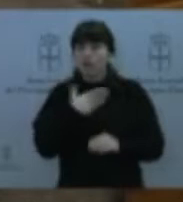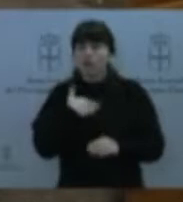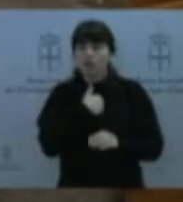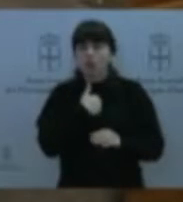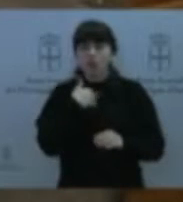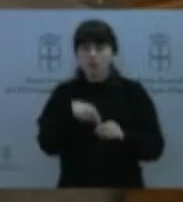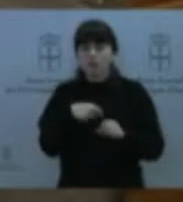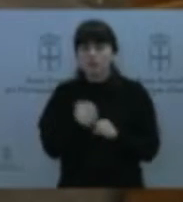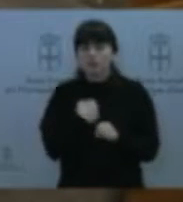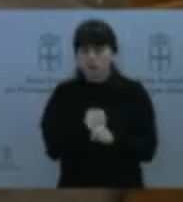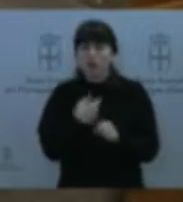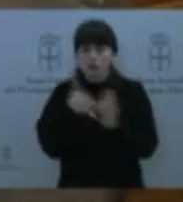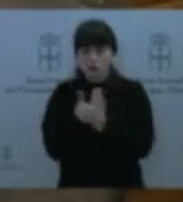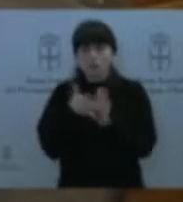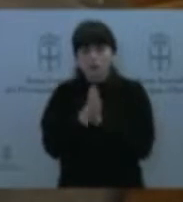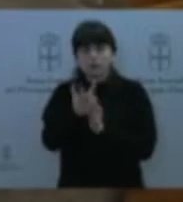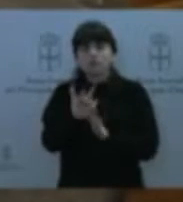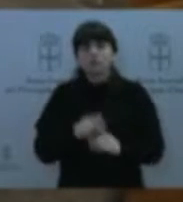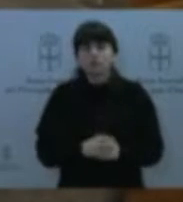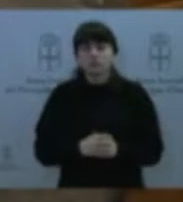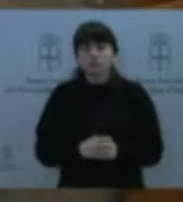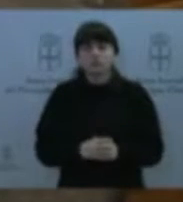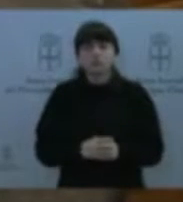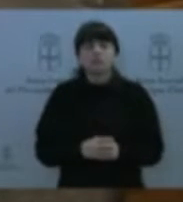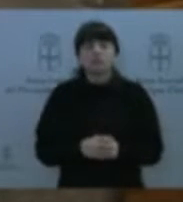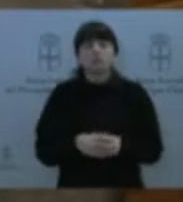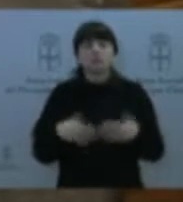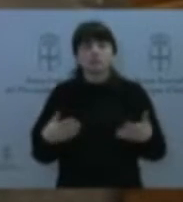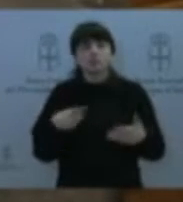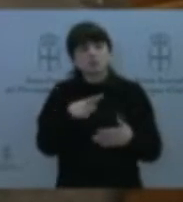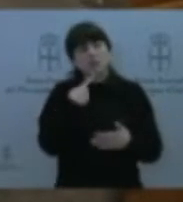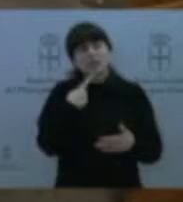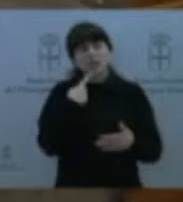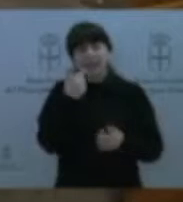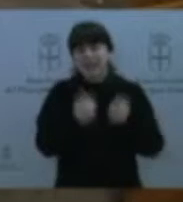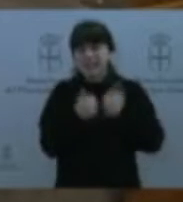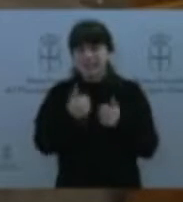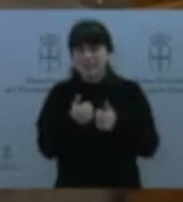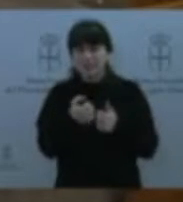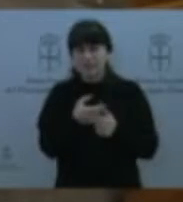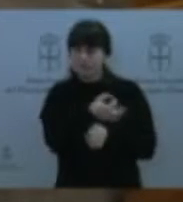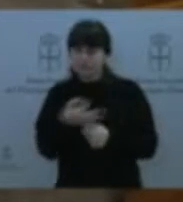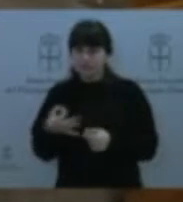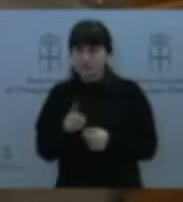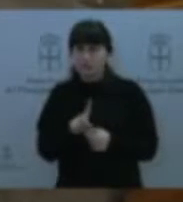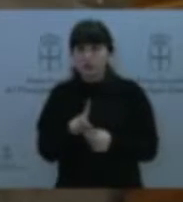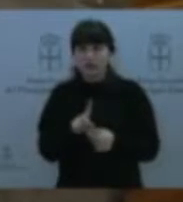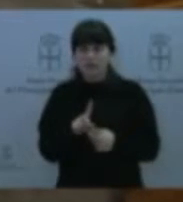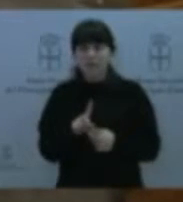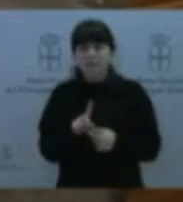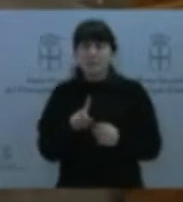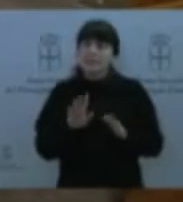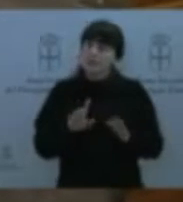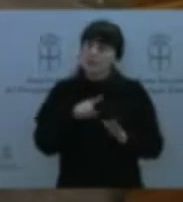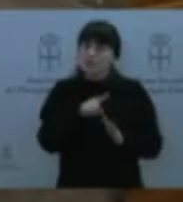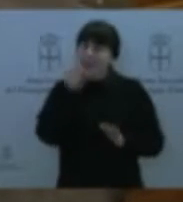puesto. Dice usted que el examen fue inadecuado en forma y contenido. Bueno, es una valoración que quizás usted lo juzgue